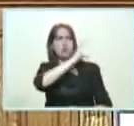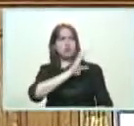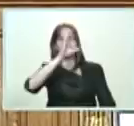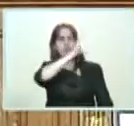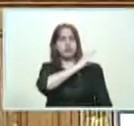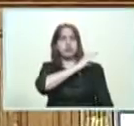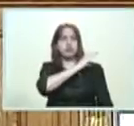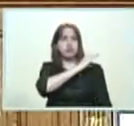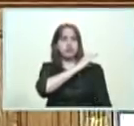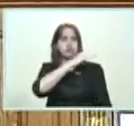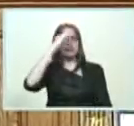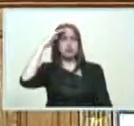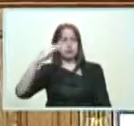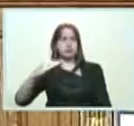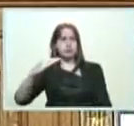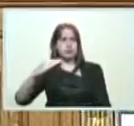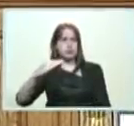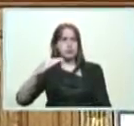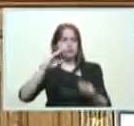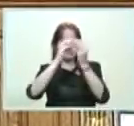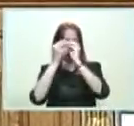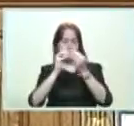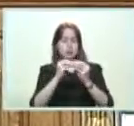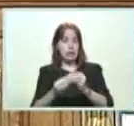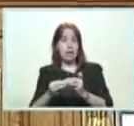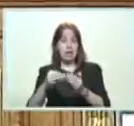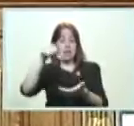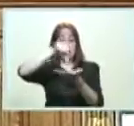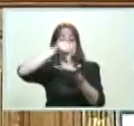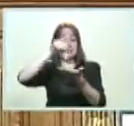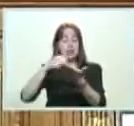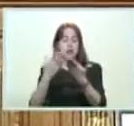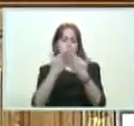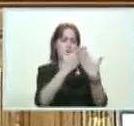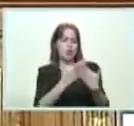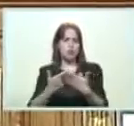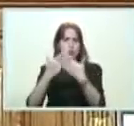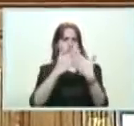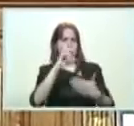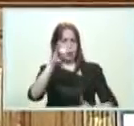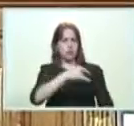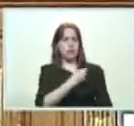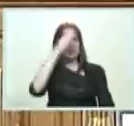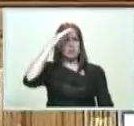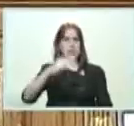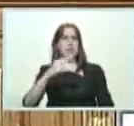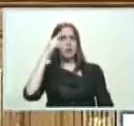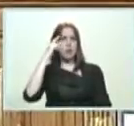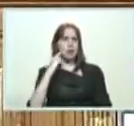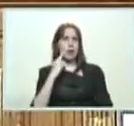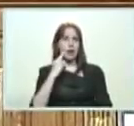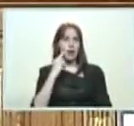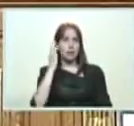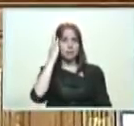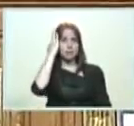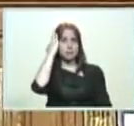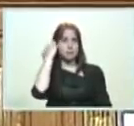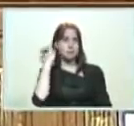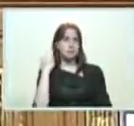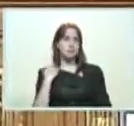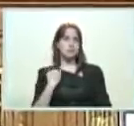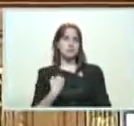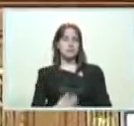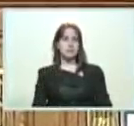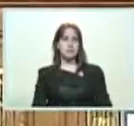estratégico operacional y los centros de estudio, la Universidad Militar Bolivariana, nuestras academias.